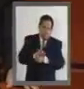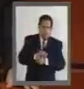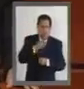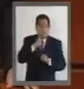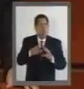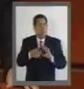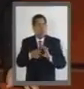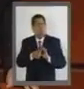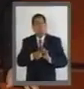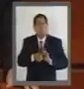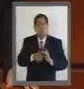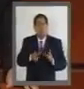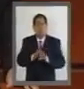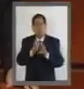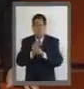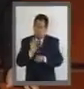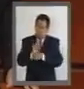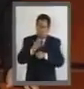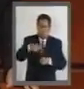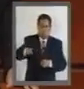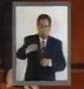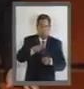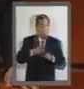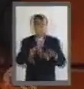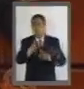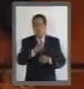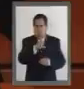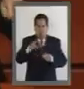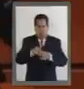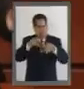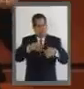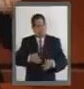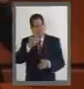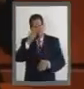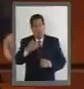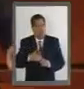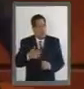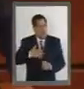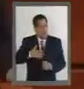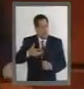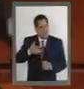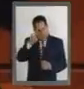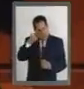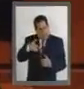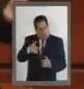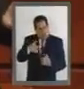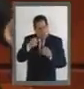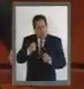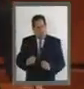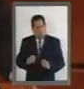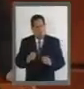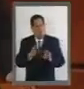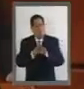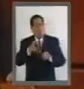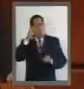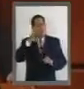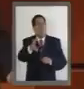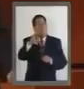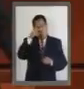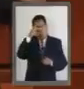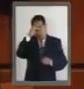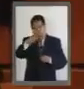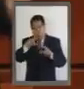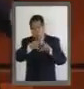reciprocidad frente a los connacionales de dicho país. Y yo soy un fiel convencido de que la construcción del futuro de nuestro